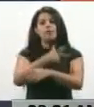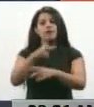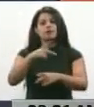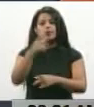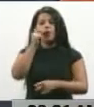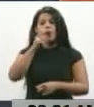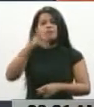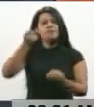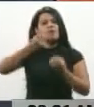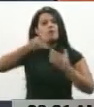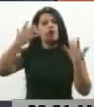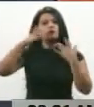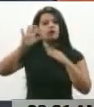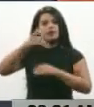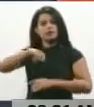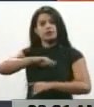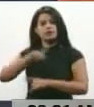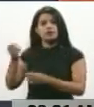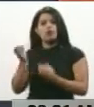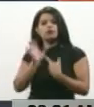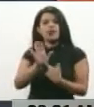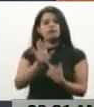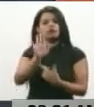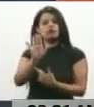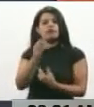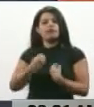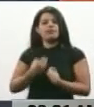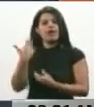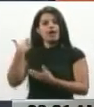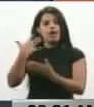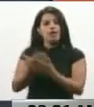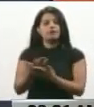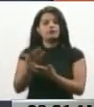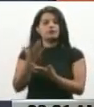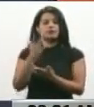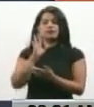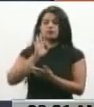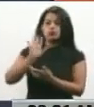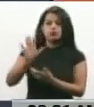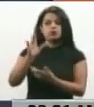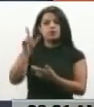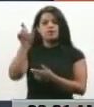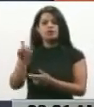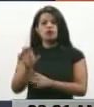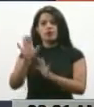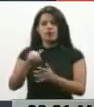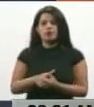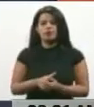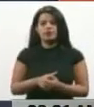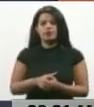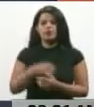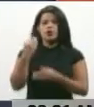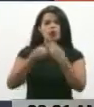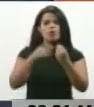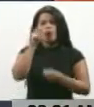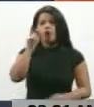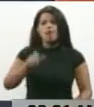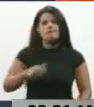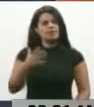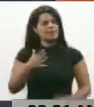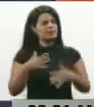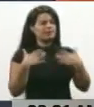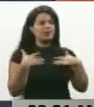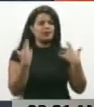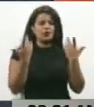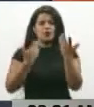Lorca, y tratamos su vida, ¿no? Su, más que su obra, su persona, su ese Federico divertido, ese